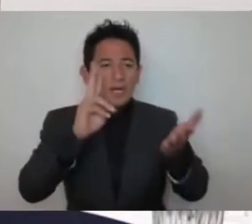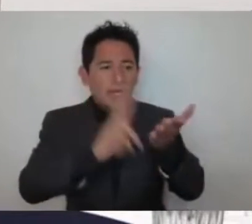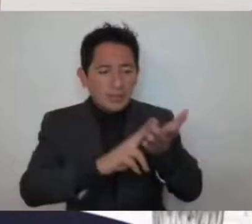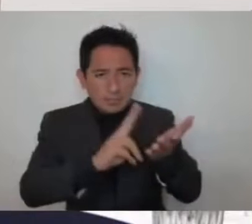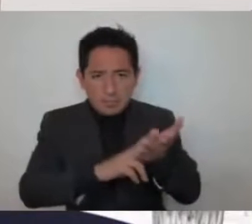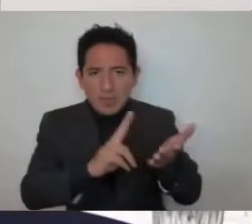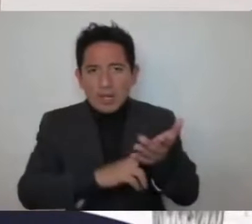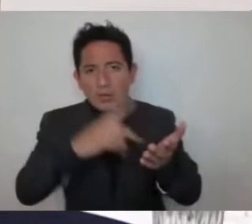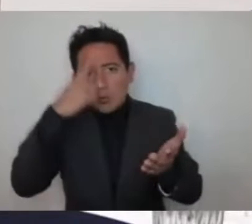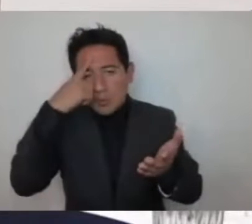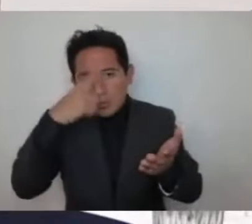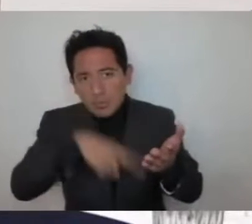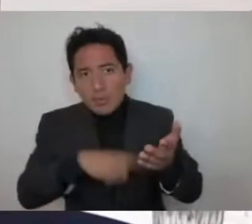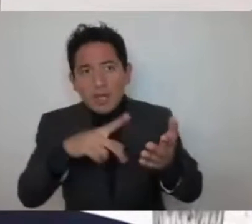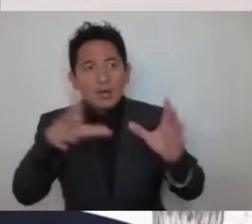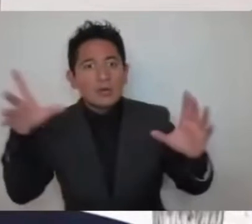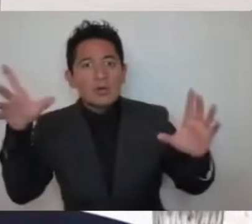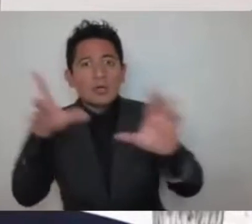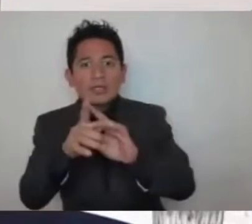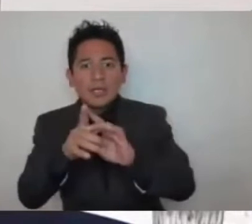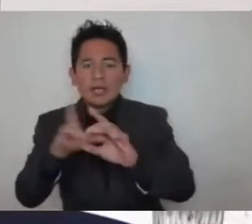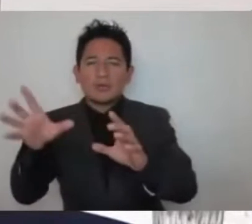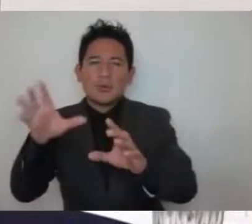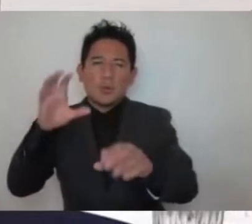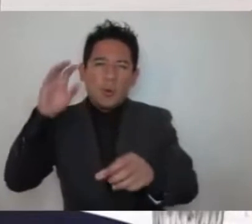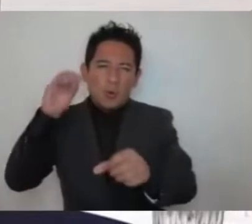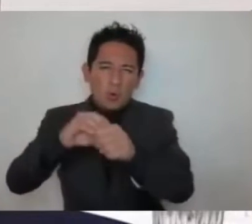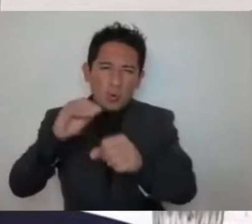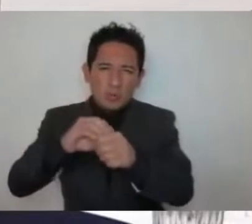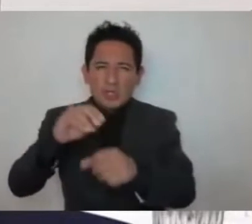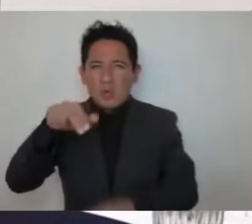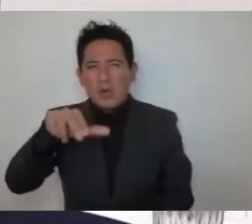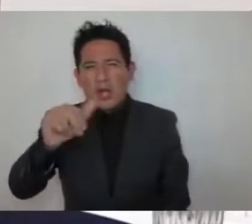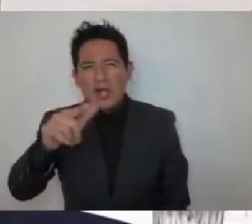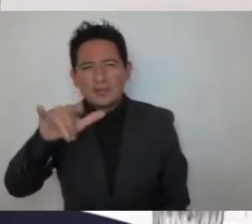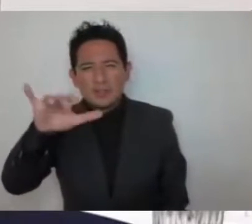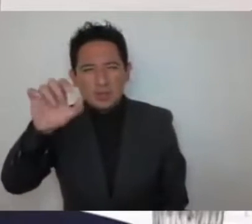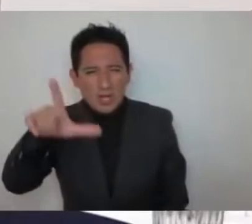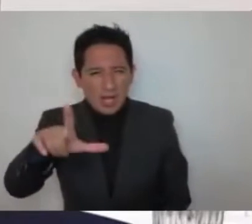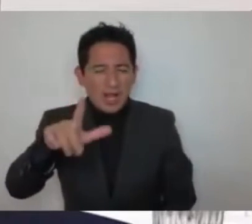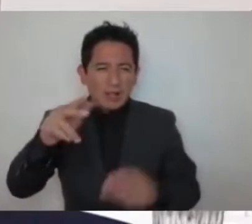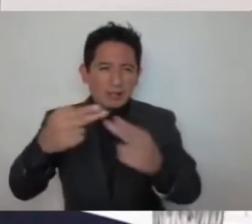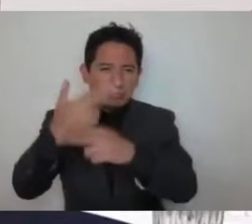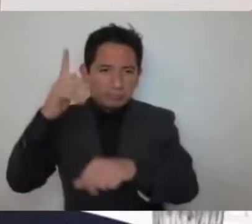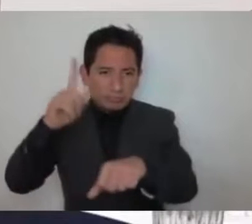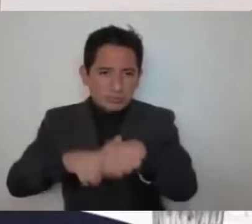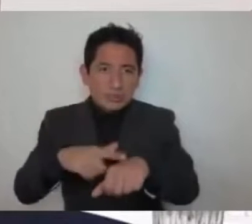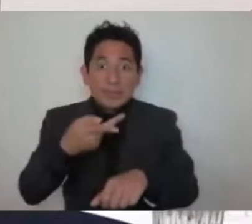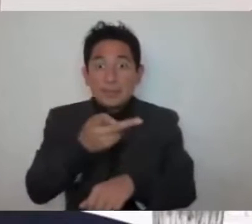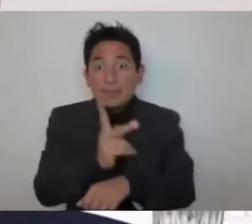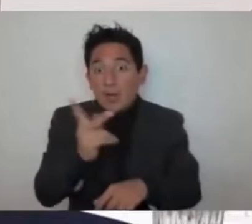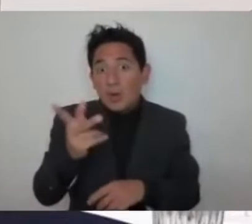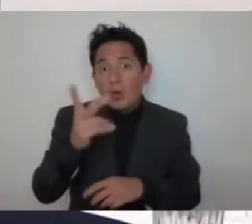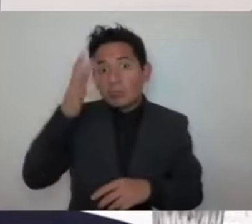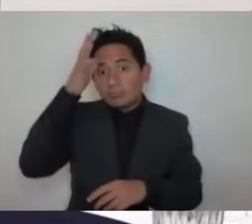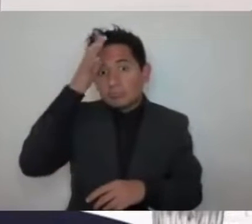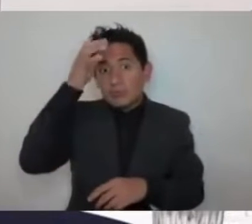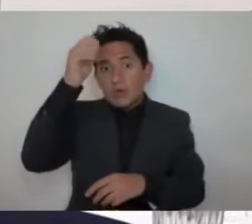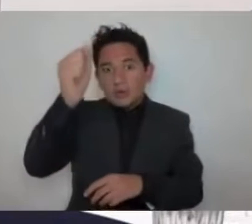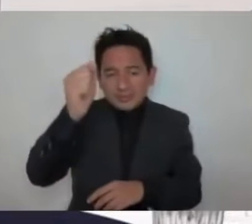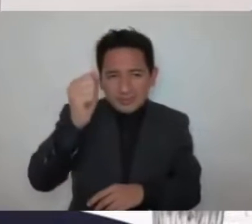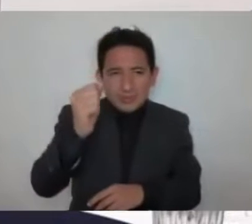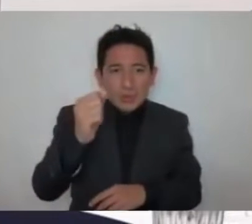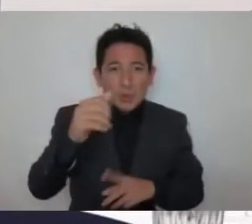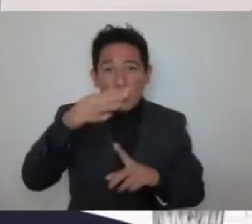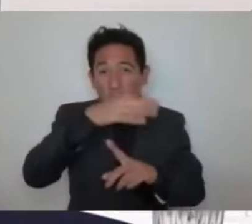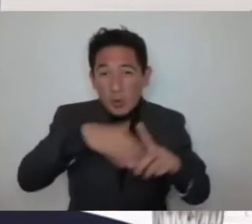acá incluimos por ejemplo el caso urgente porque está en la Constitución es algo que puede suceder porque está en la ley y hay que ver qué ha dicho